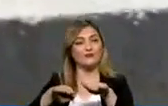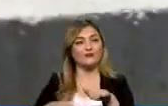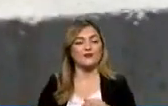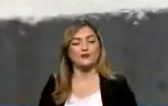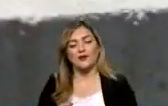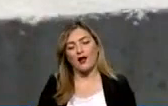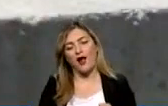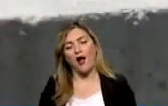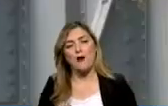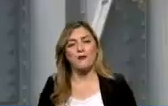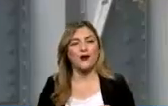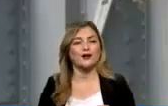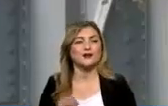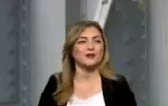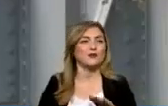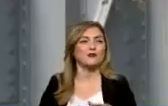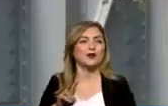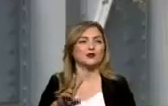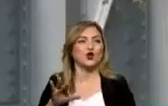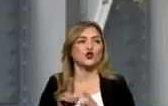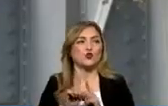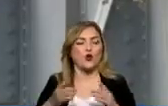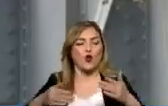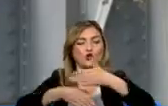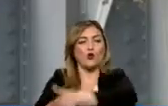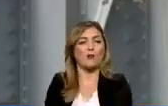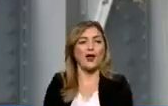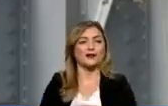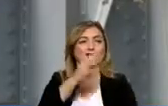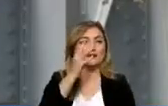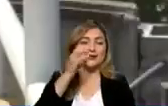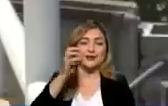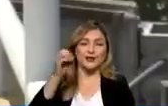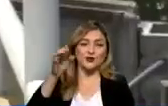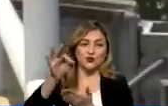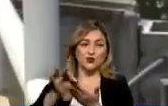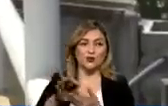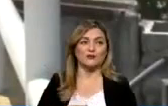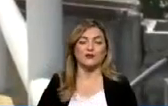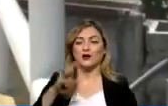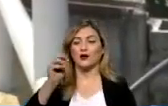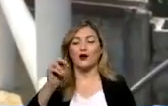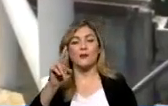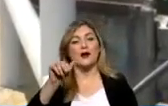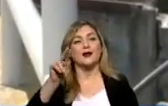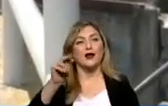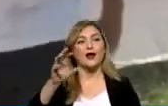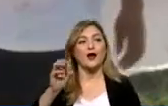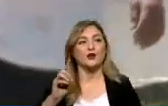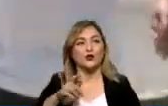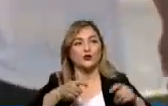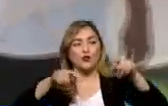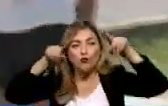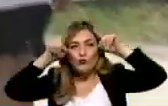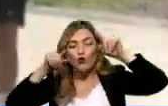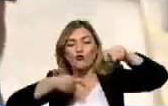28 kilómetros desde otavalo y más de 600 kilómetros en total desde durán mariano cruz torero de profesión junto a